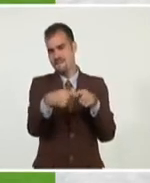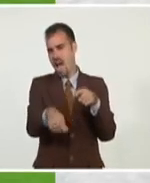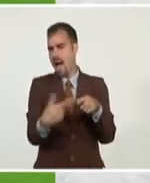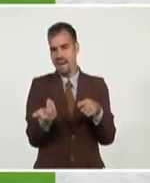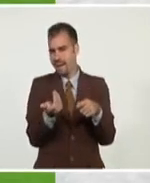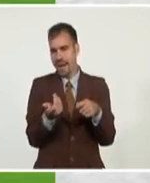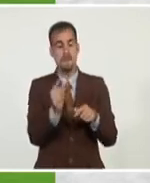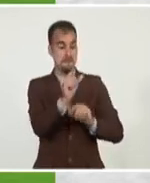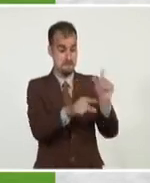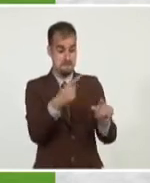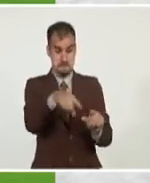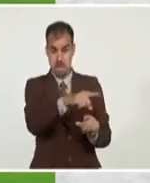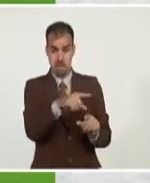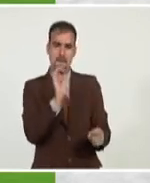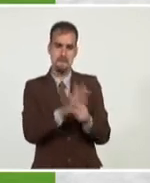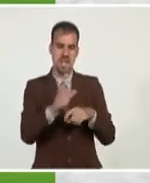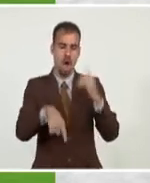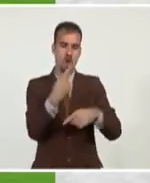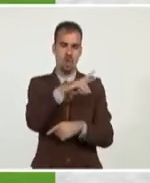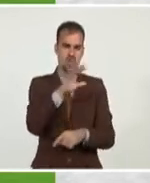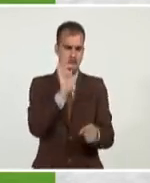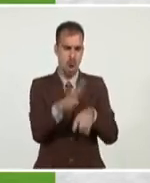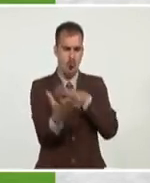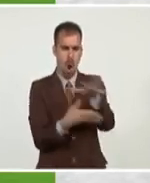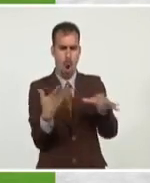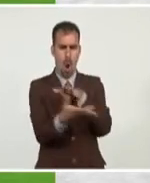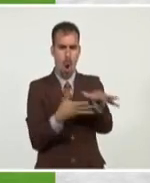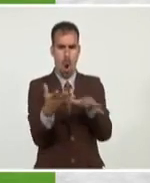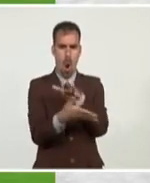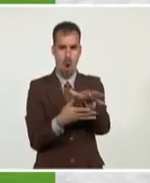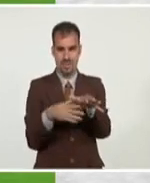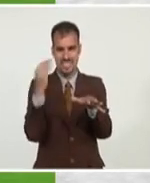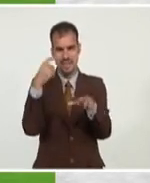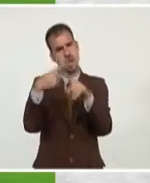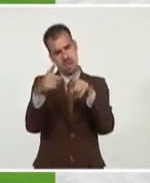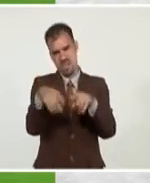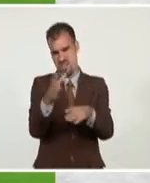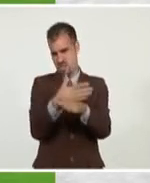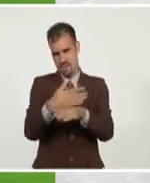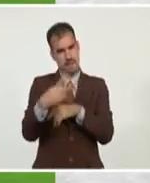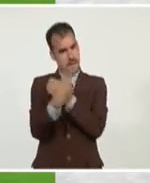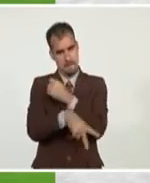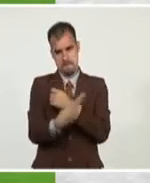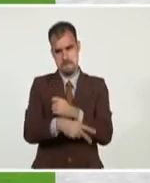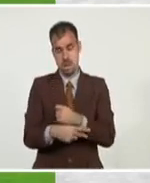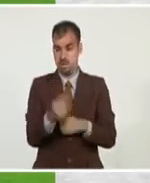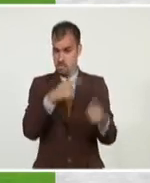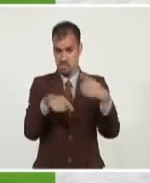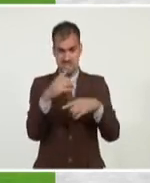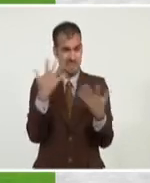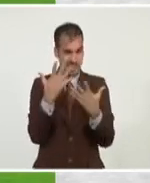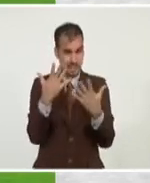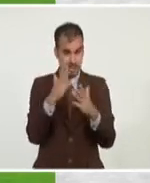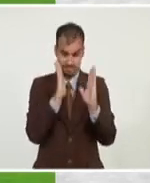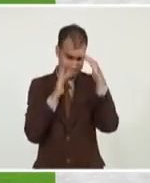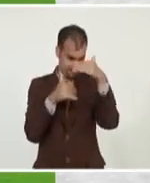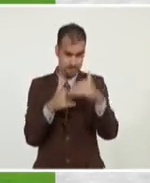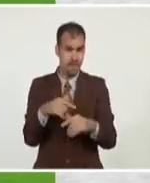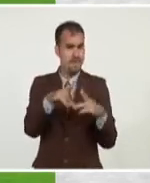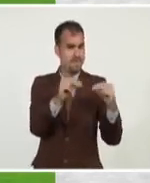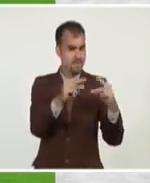que ejecuten planes subversivos y desestabilizadores en países progresistas. Especial atención a Cuba y a Nicaragua. El NDI, por sus